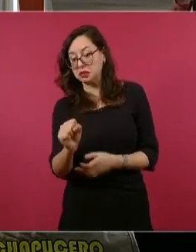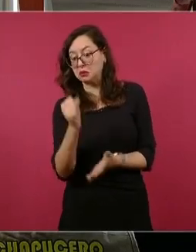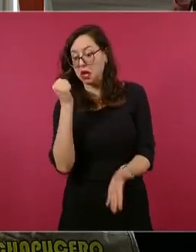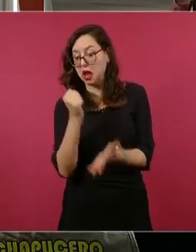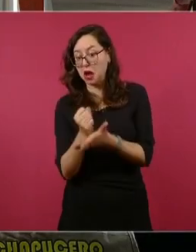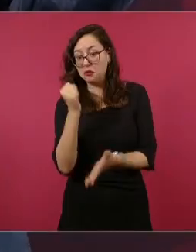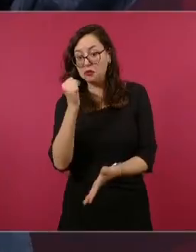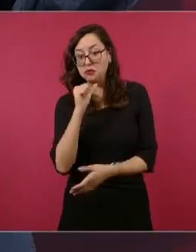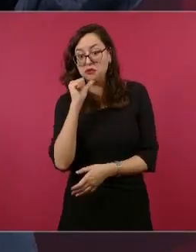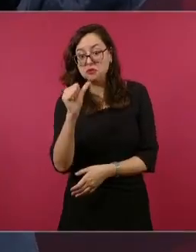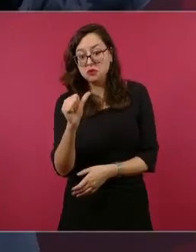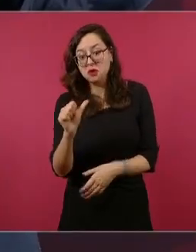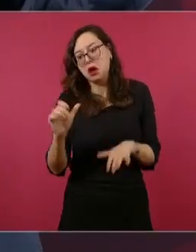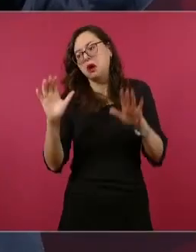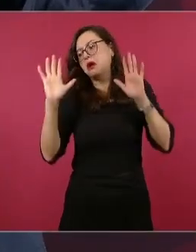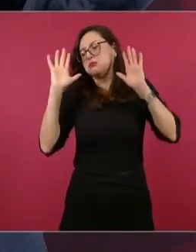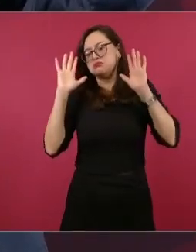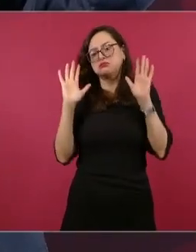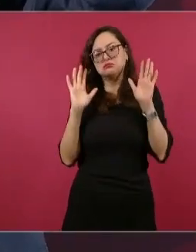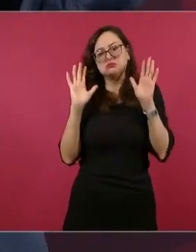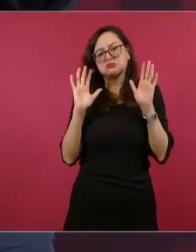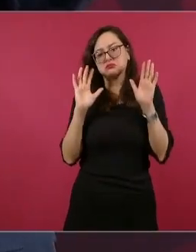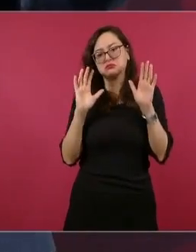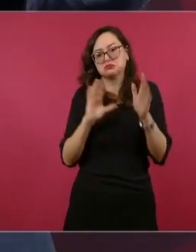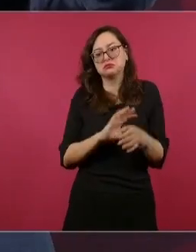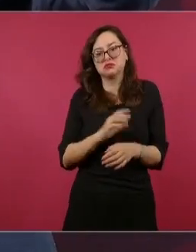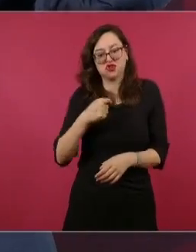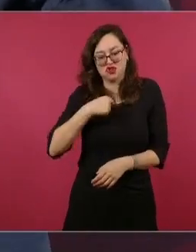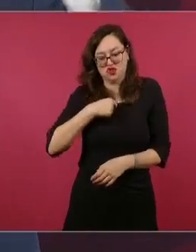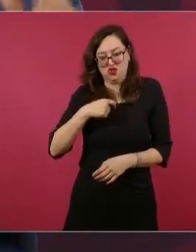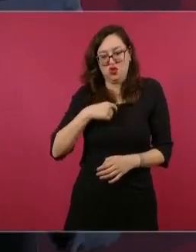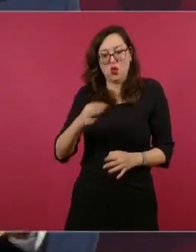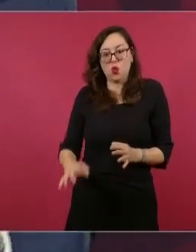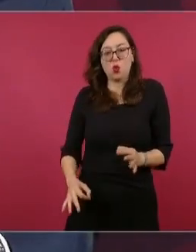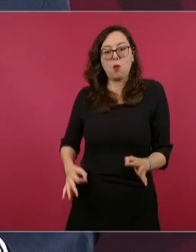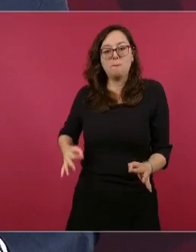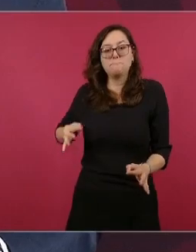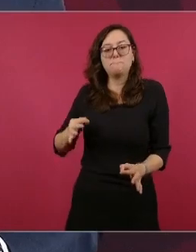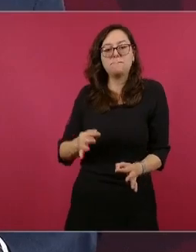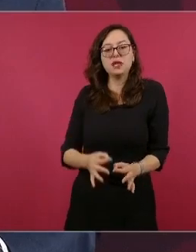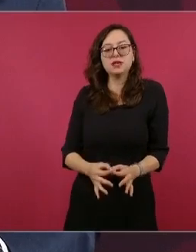ya ese es otro asunto, pero yo estoy acostumbrado